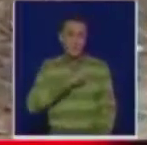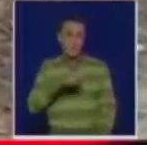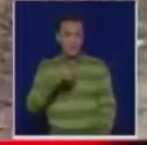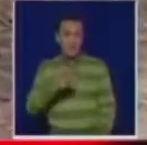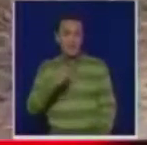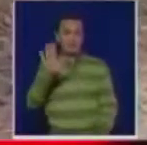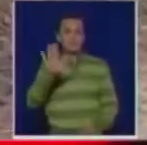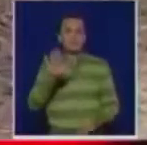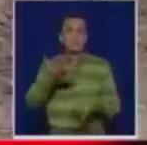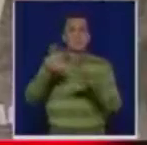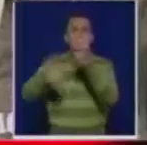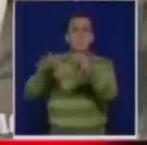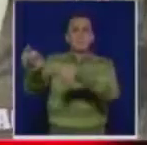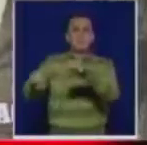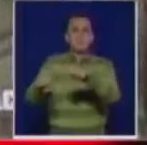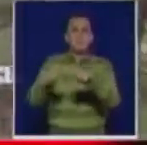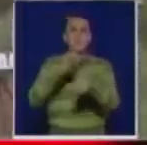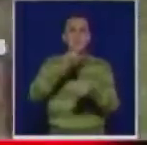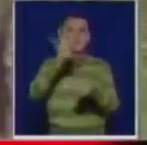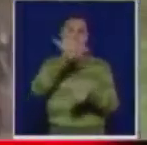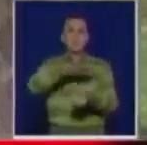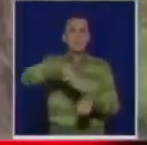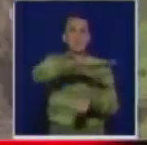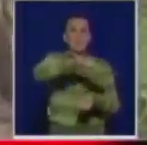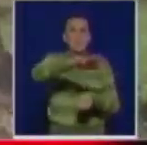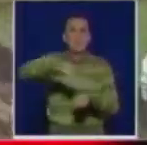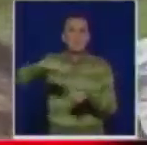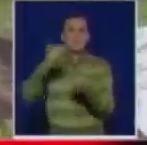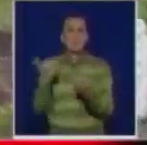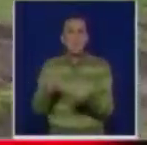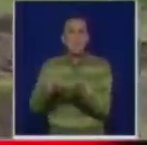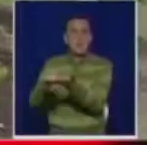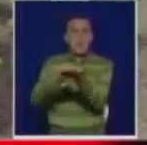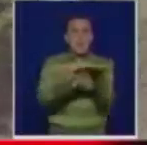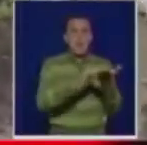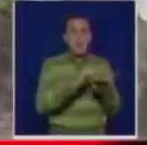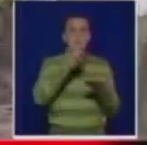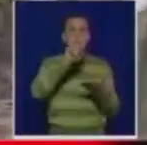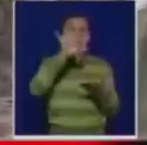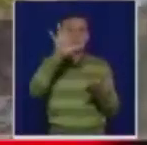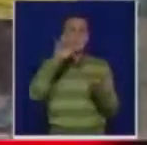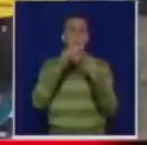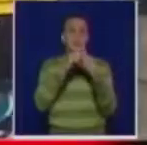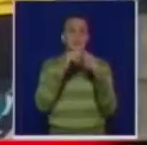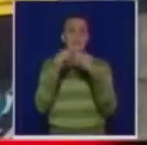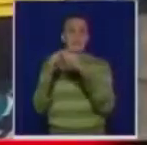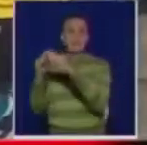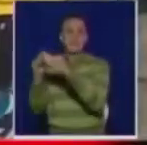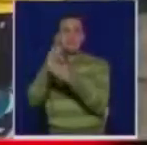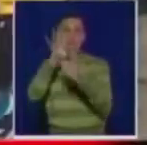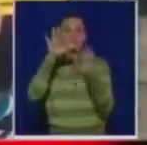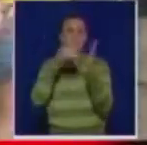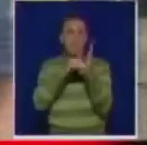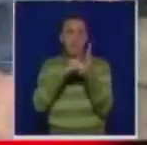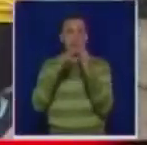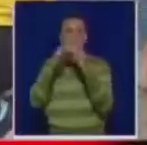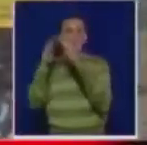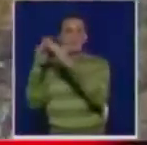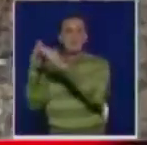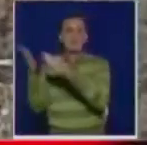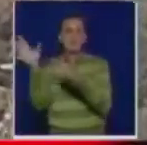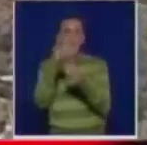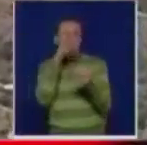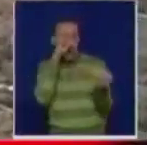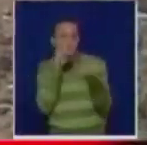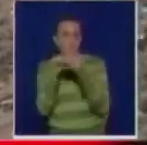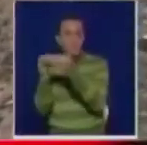espacios ambientales de 25 barrios. 11.000 viviendas se visitaron para capacitarlos en el correcto manejo de sus residuos sólidos y las normas